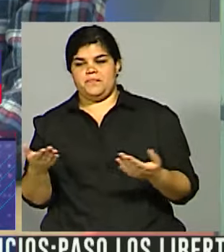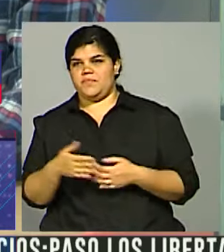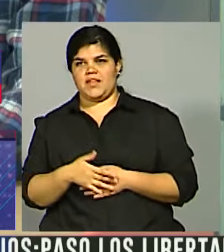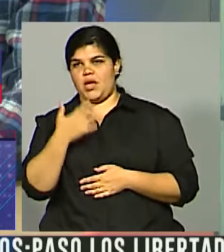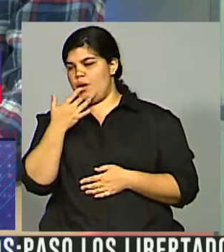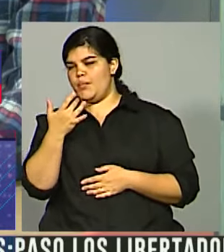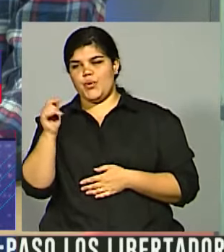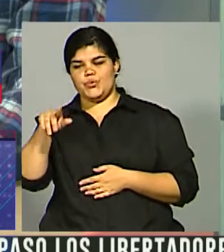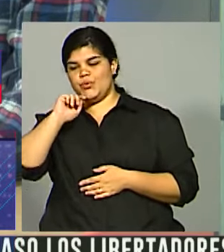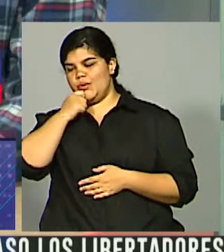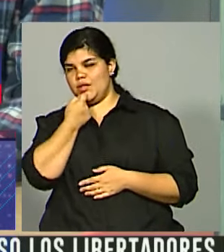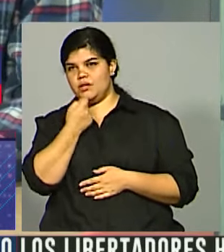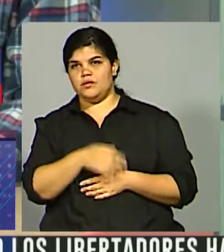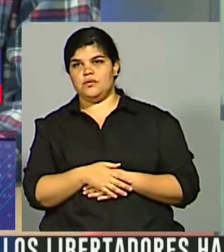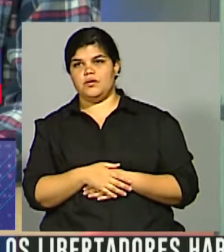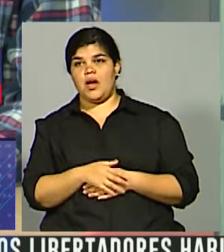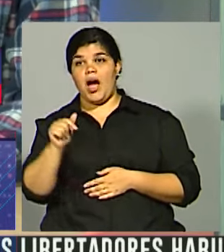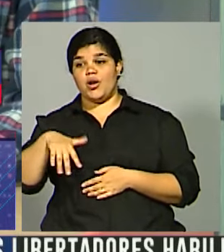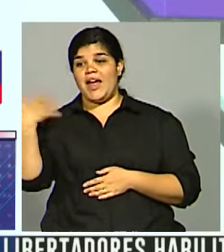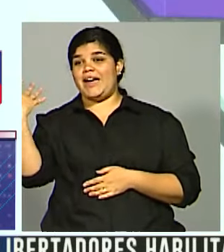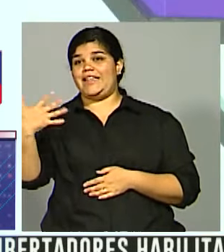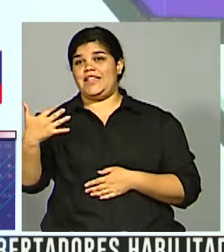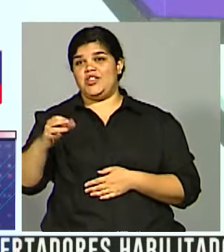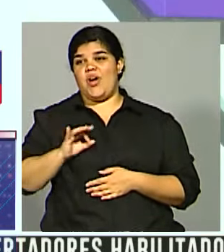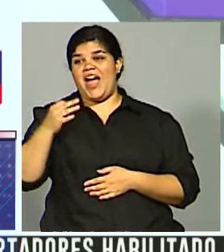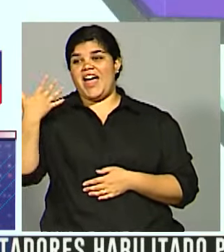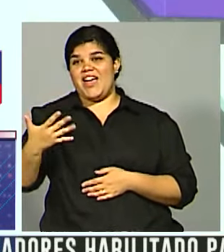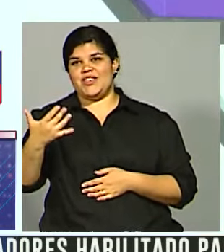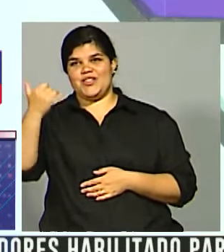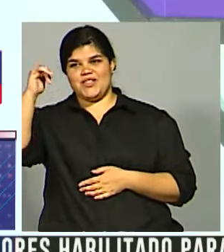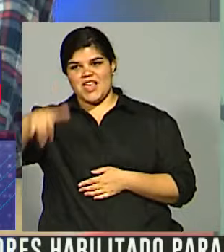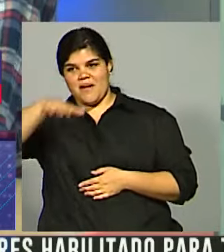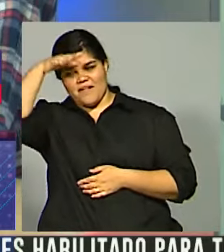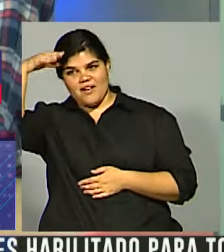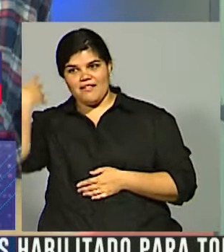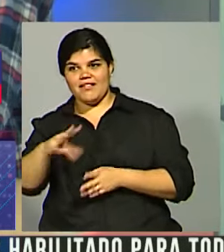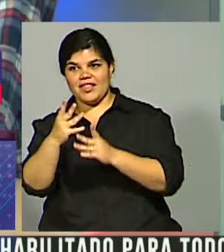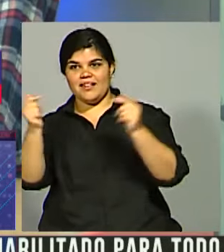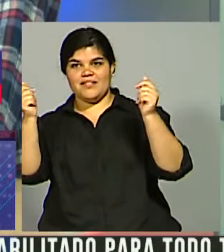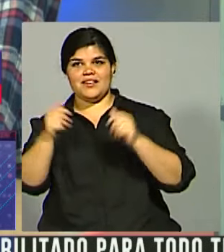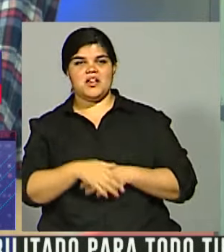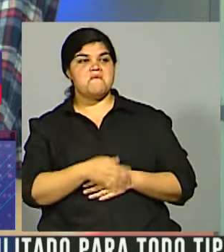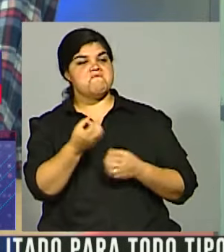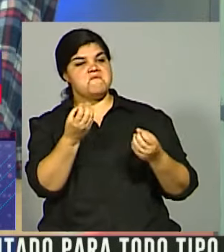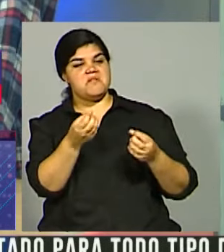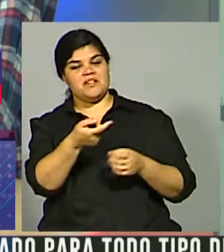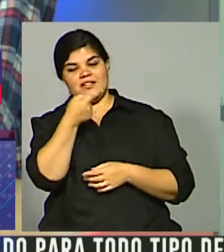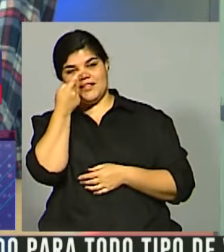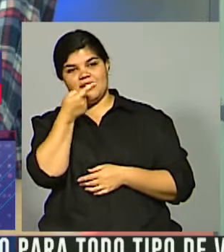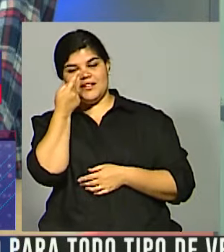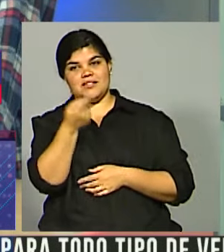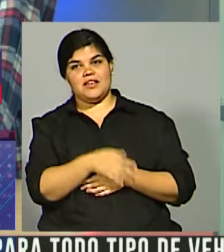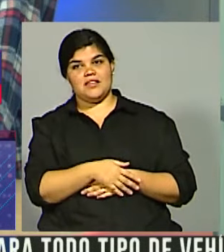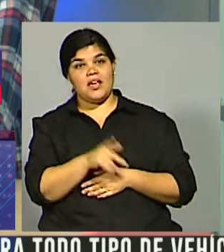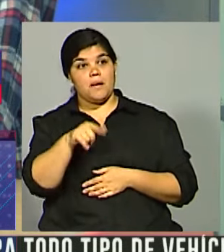Qué lindo. Para mí. Y bueno, estoy en quinto año, por fin me voy a terminar. Bueno, buenísimo. Bueno, muy, muy interesante. No se olviden de ir mañana